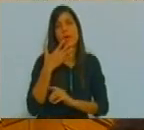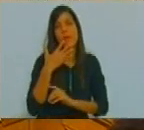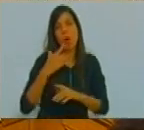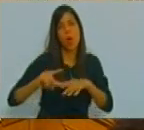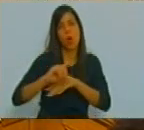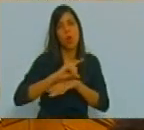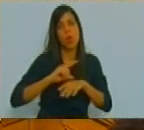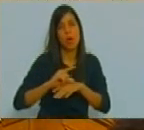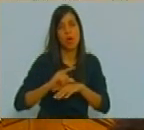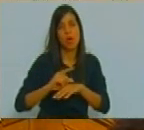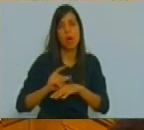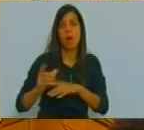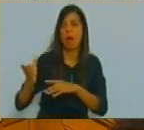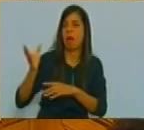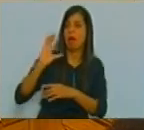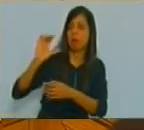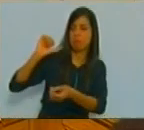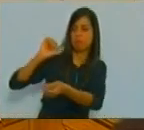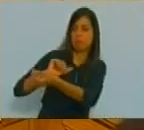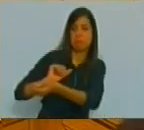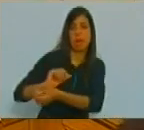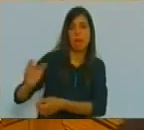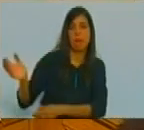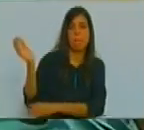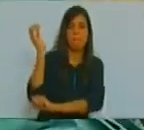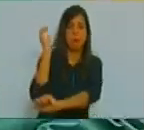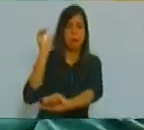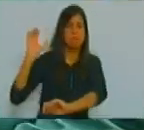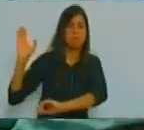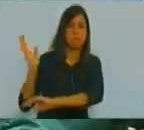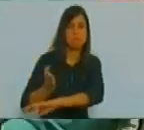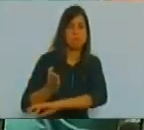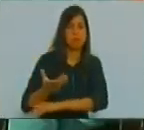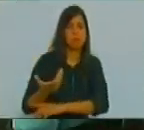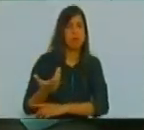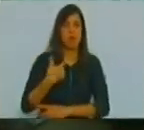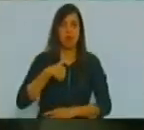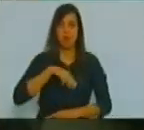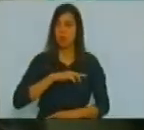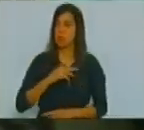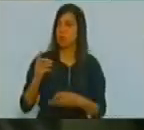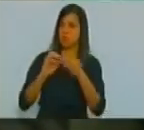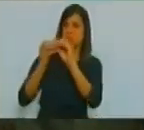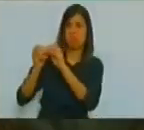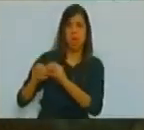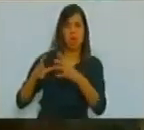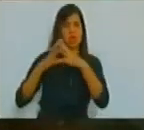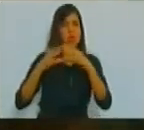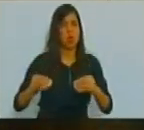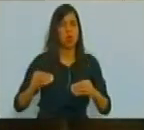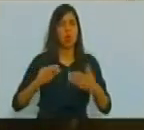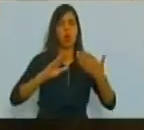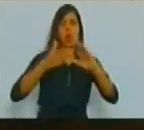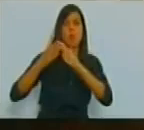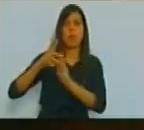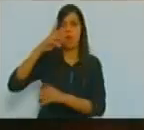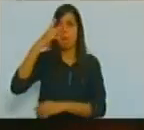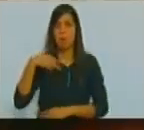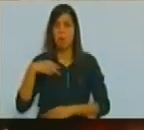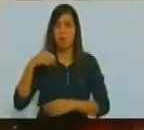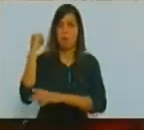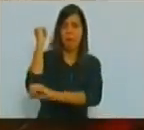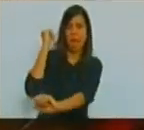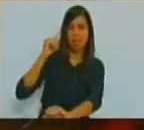venezolano entonces nos vayamos por el carácter punitivo creyendo que vamos a resolver los problemas sociales del país